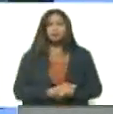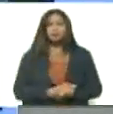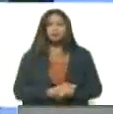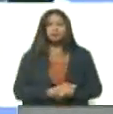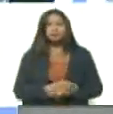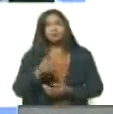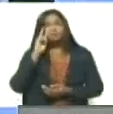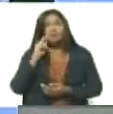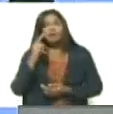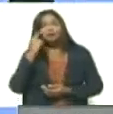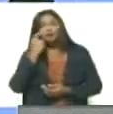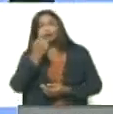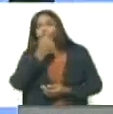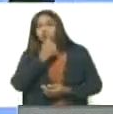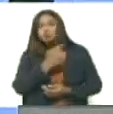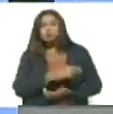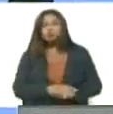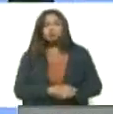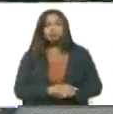los ojos.